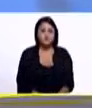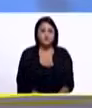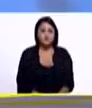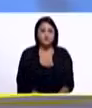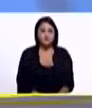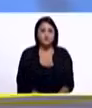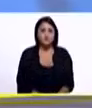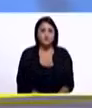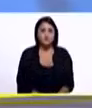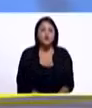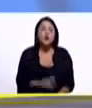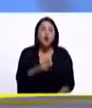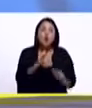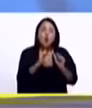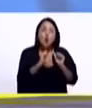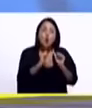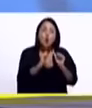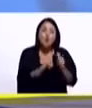Hemos dado un primer paso.